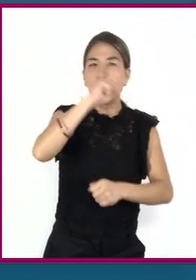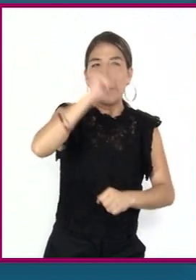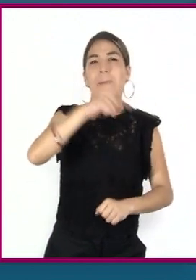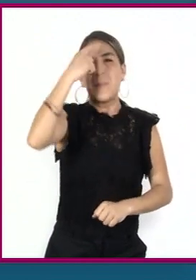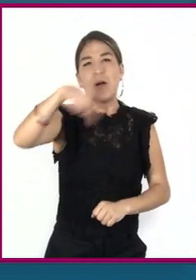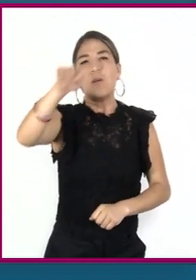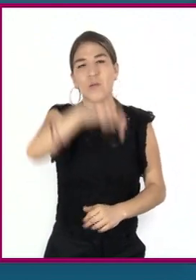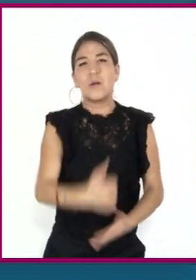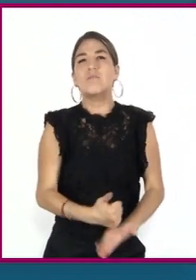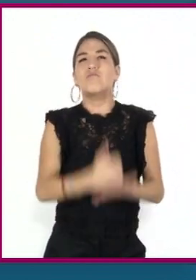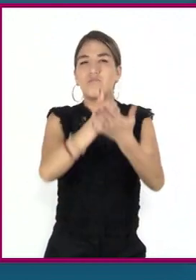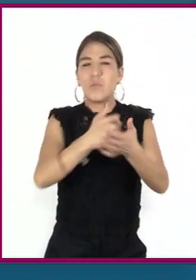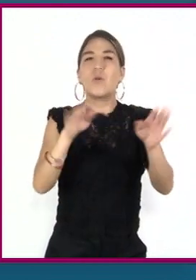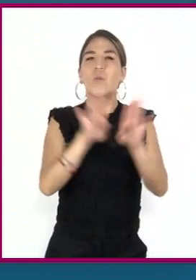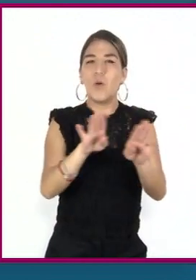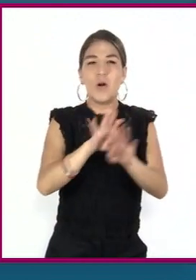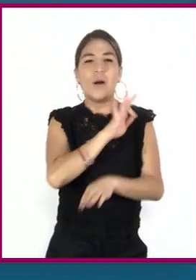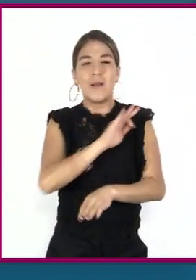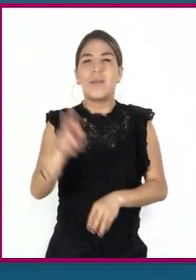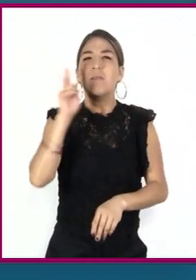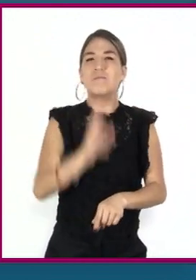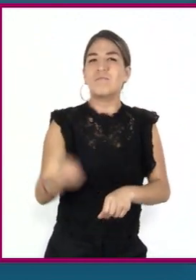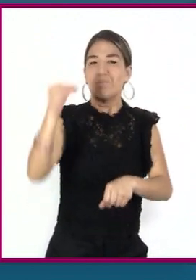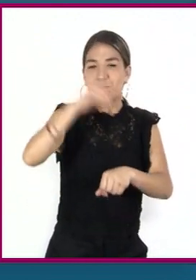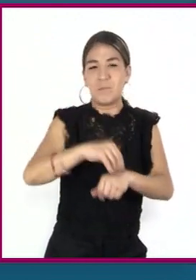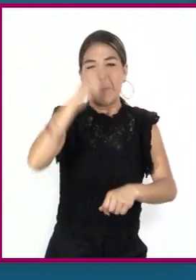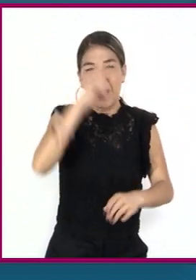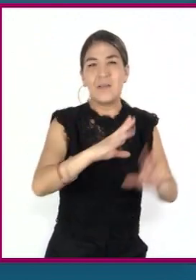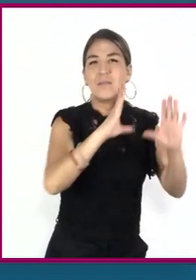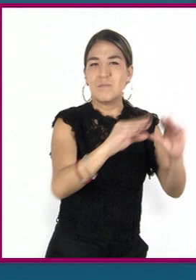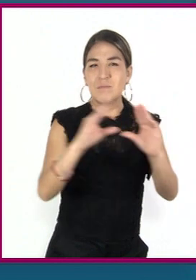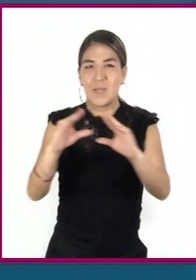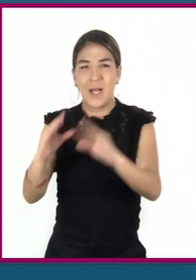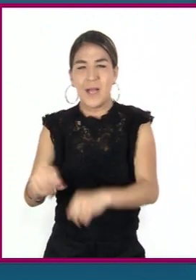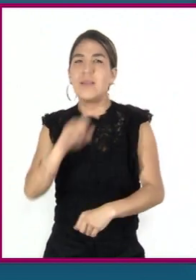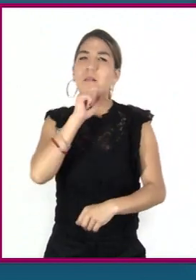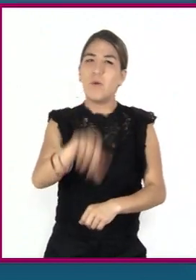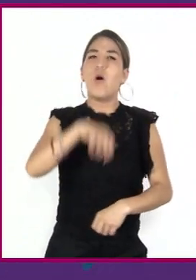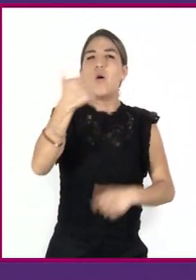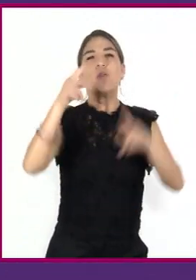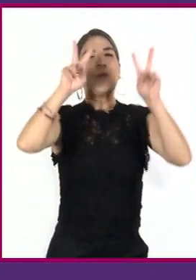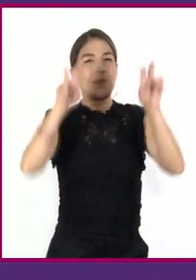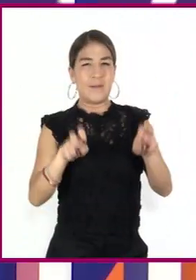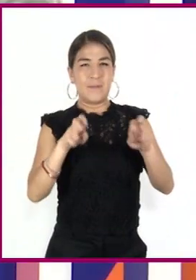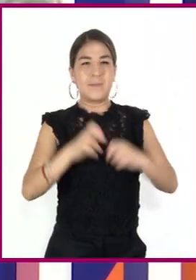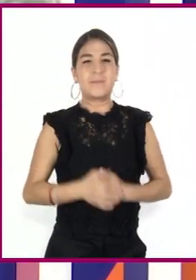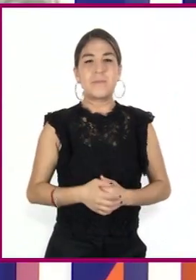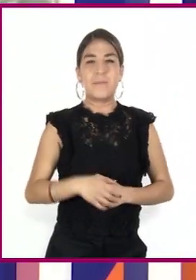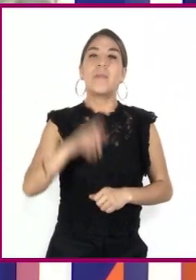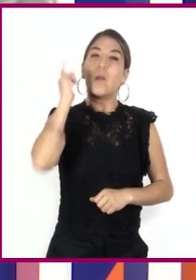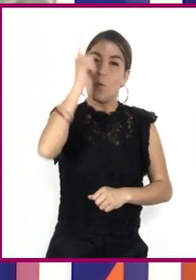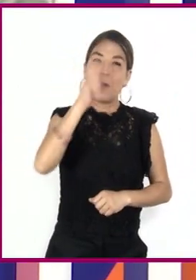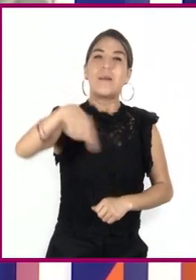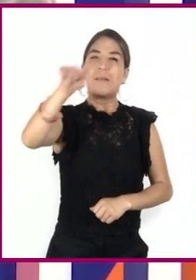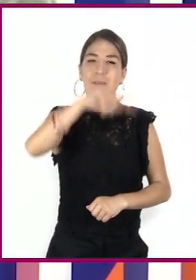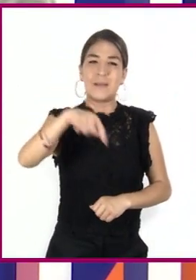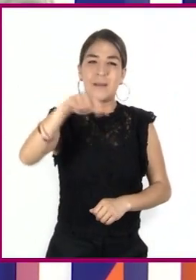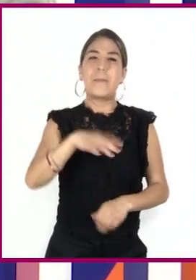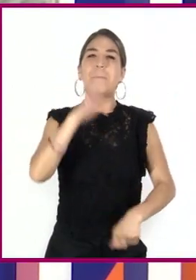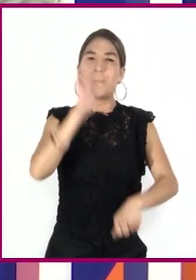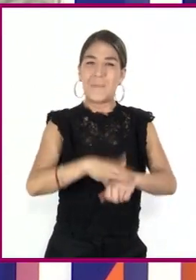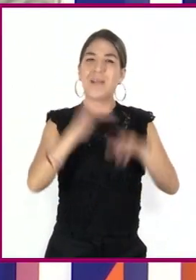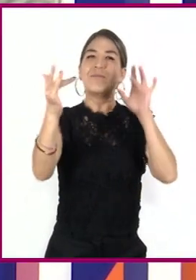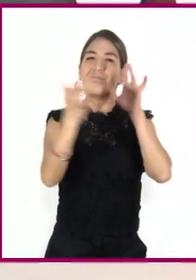recursos para que en la medida de lo posible las apliquen en la enseñanza de este y otros temas con sus alumnos, con quienes esperamos tengan